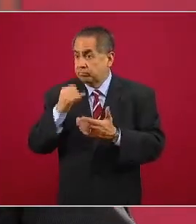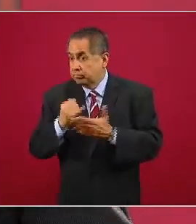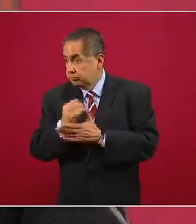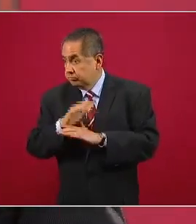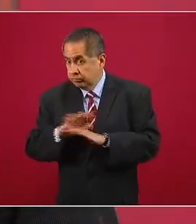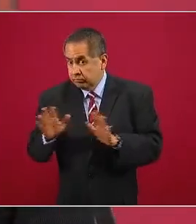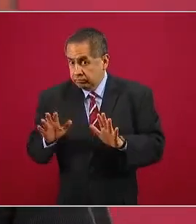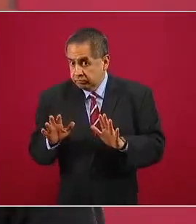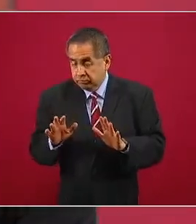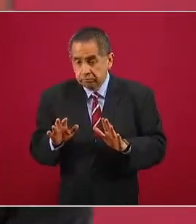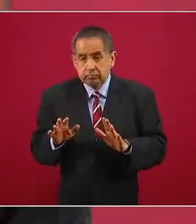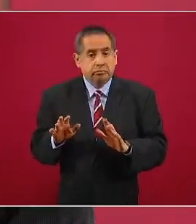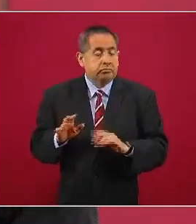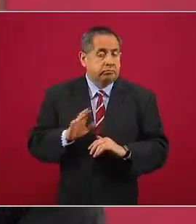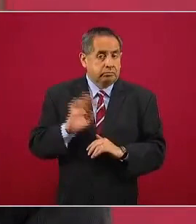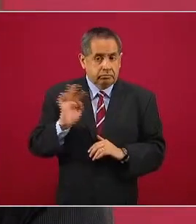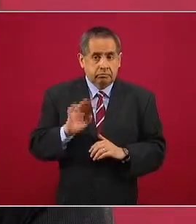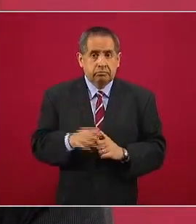si